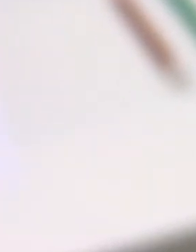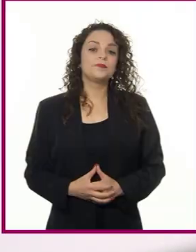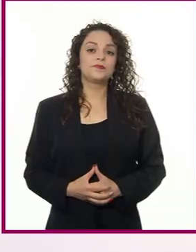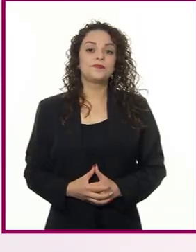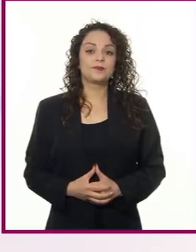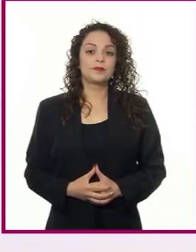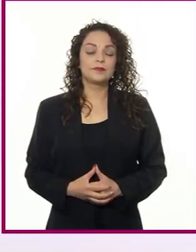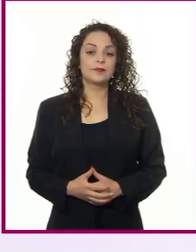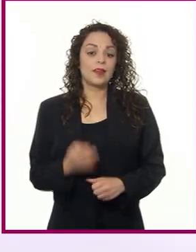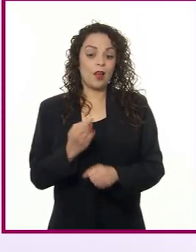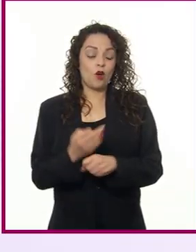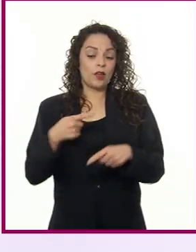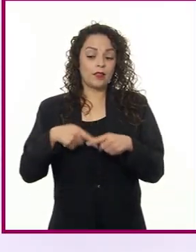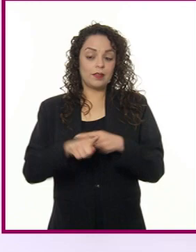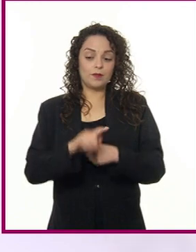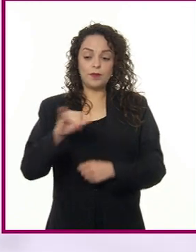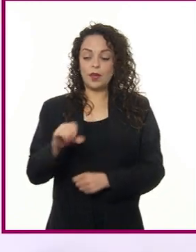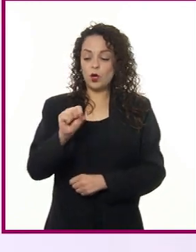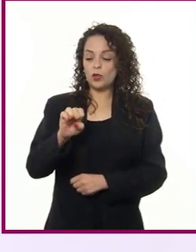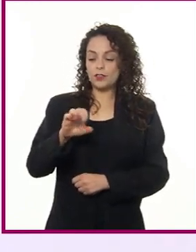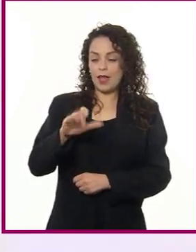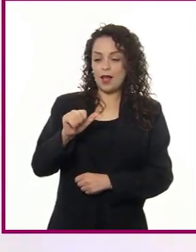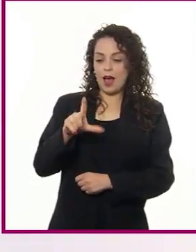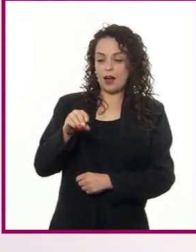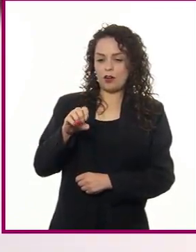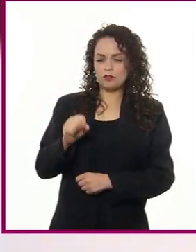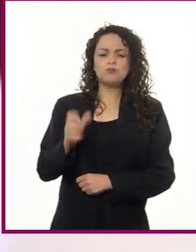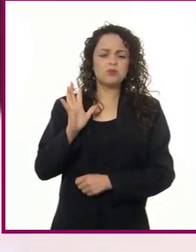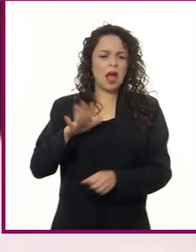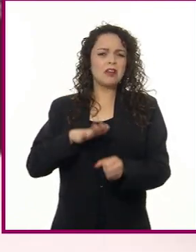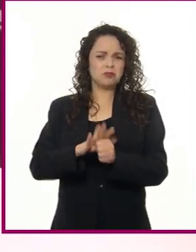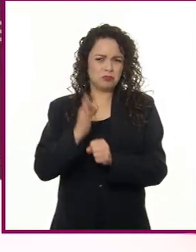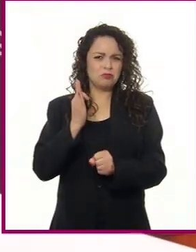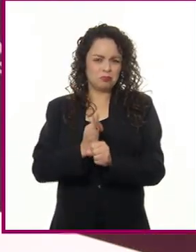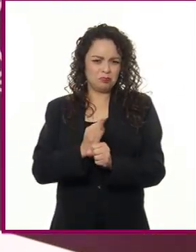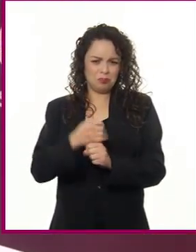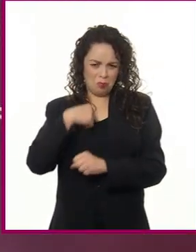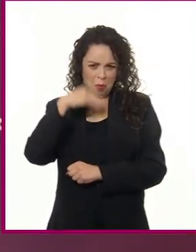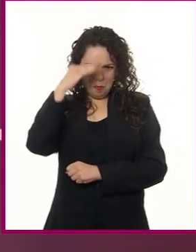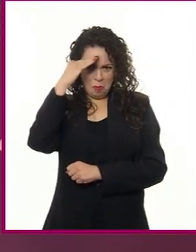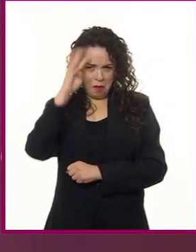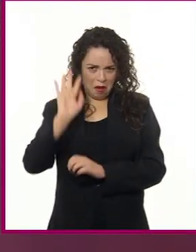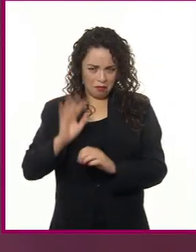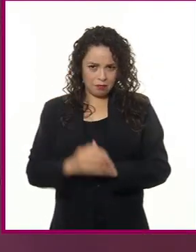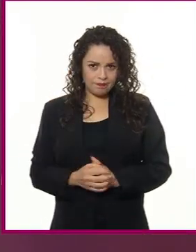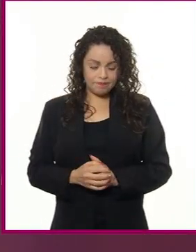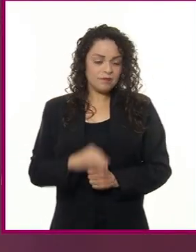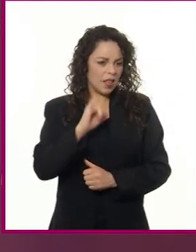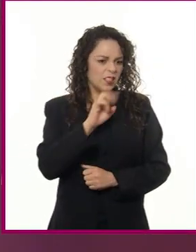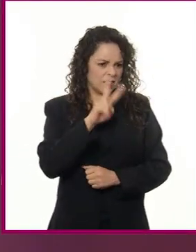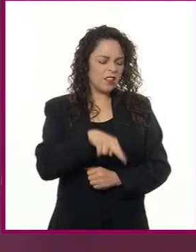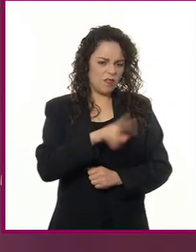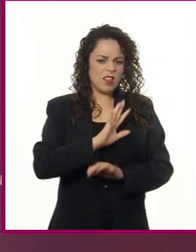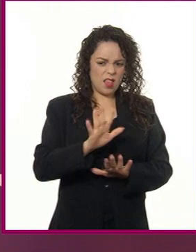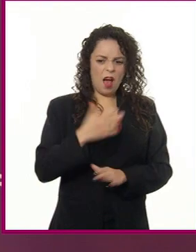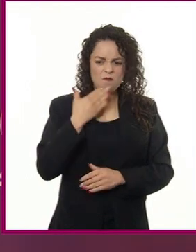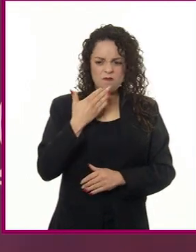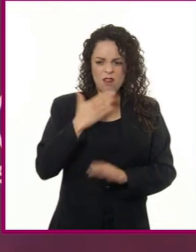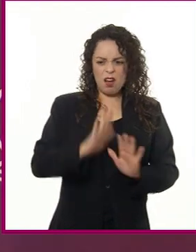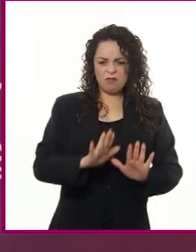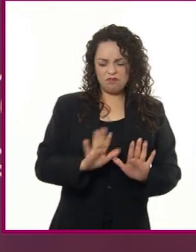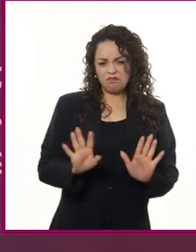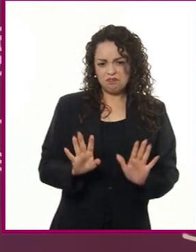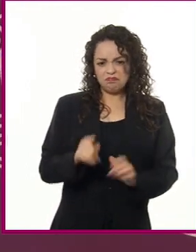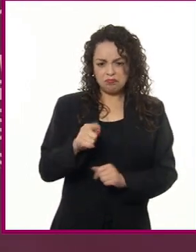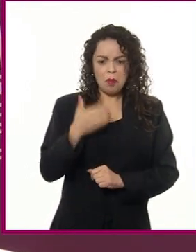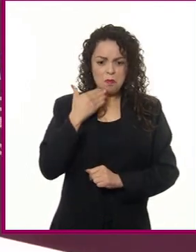Es momento de iniciar, José Carlos. Creo que ya son suficientes. Sí, también creo que ya son suficientes y son, pues,